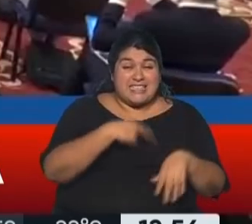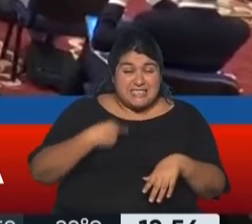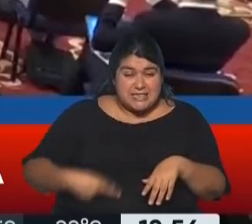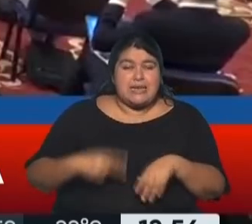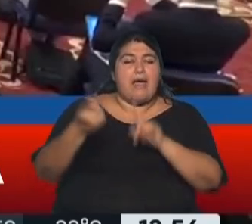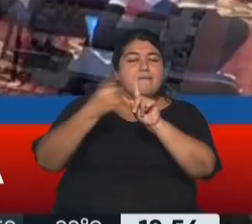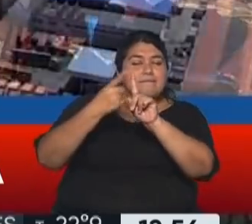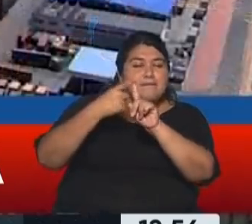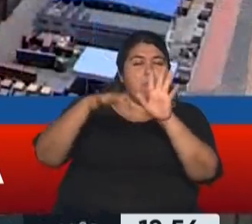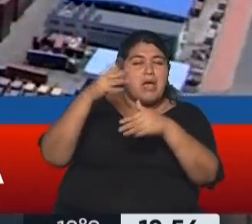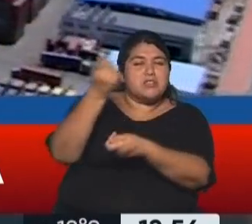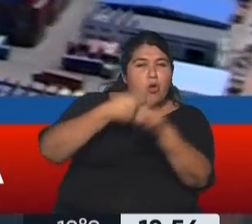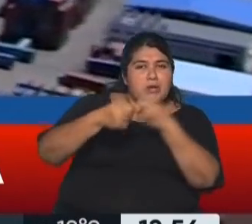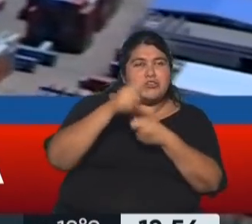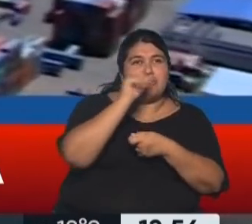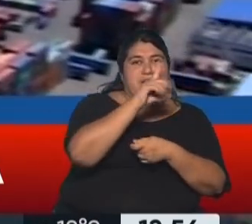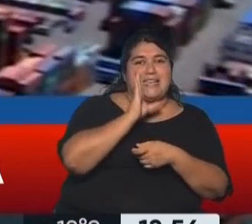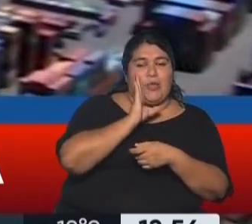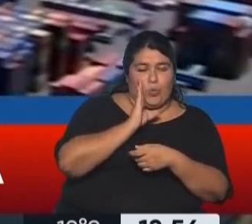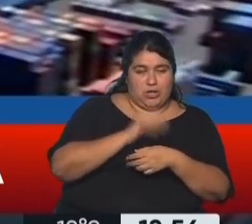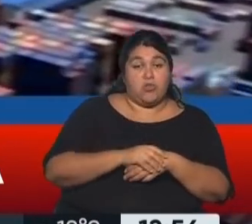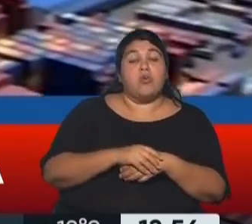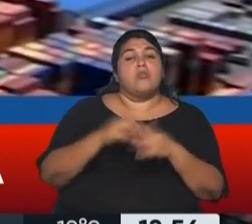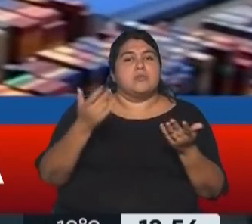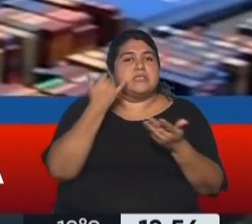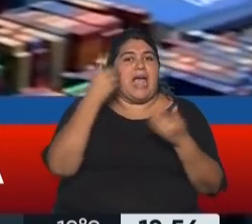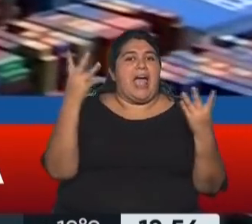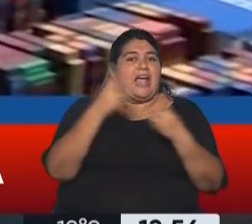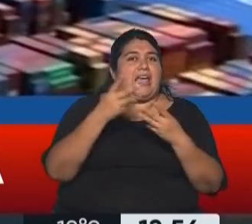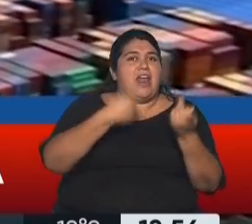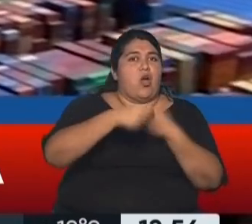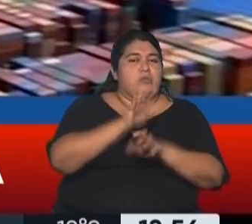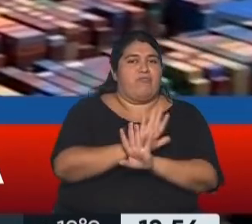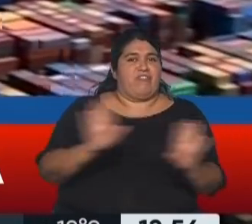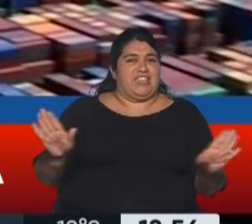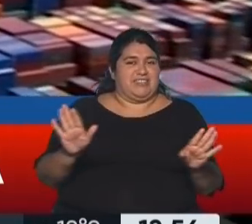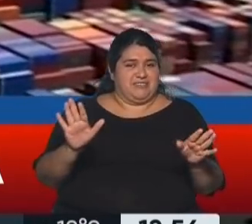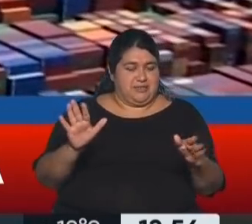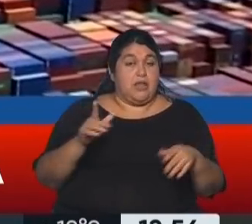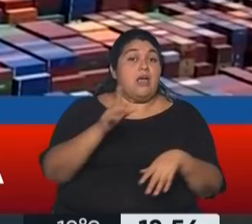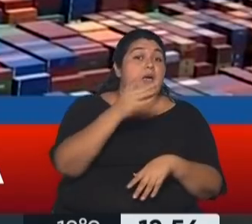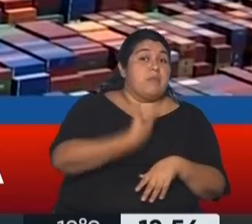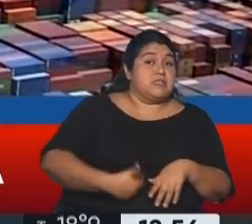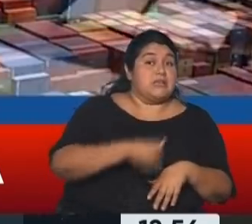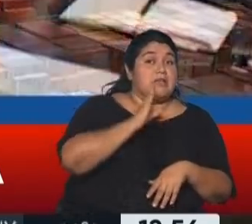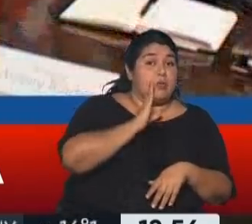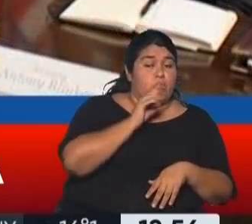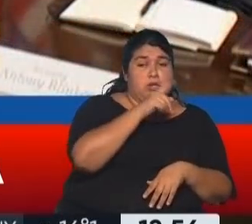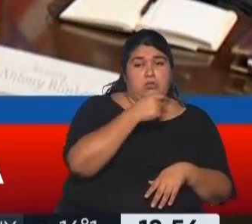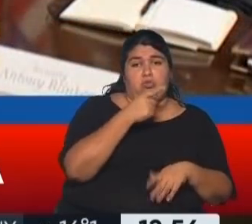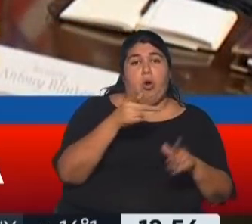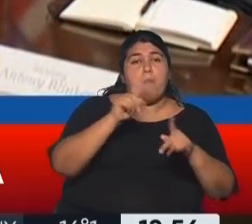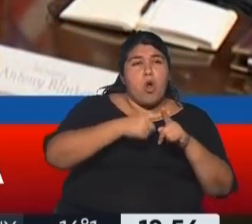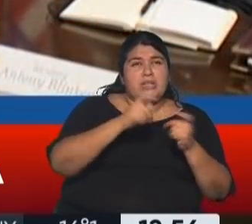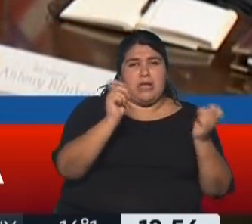las relaciones comerciales con Washington y dar por terminada la guerra comercial. Biden no cambió hasta ahora esas